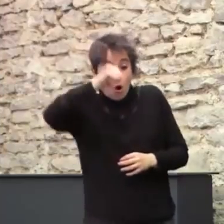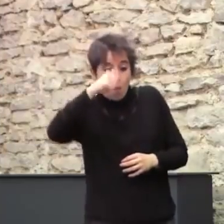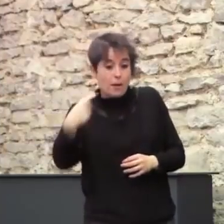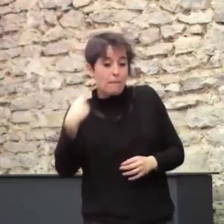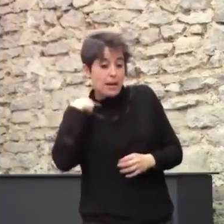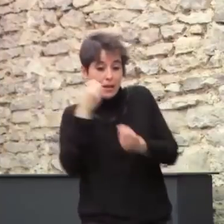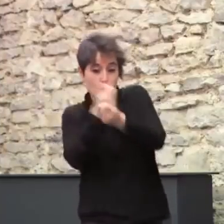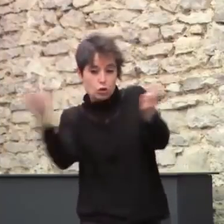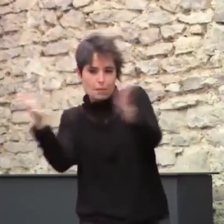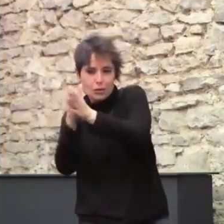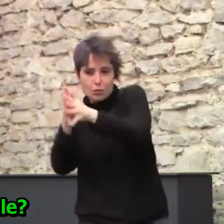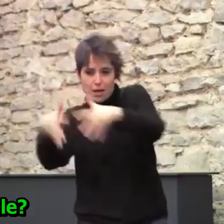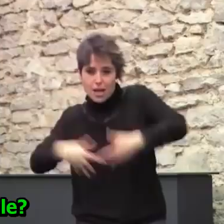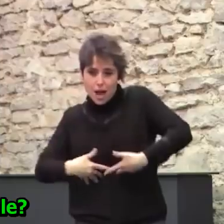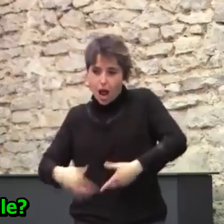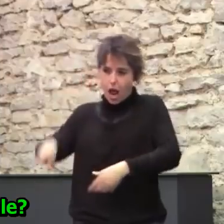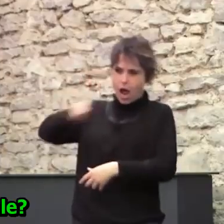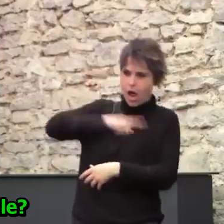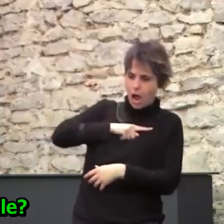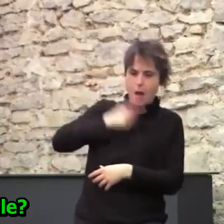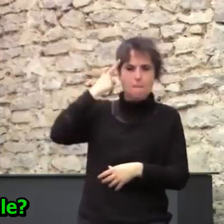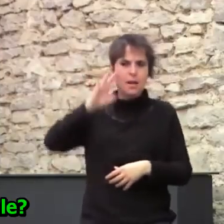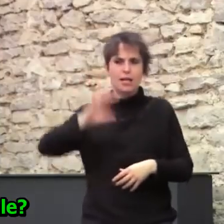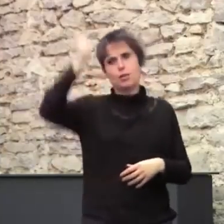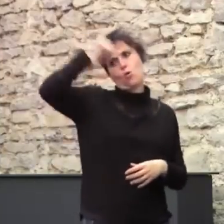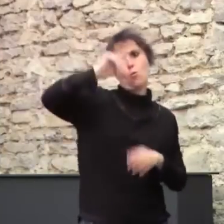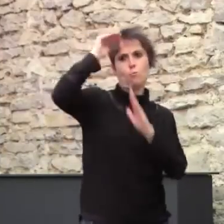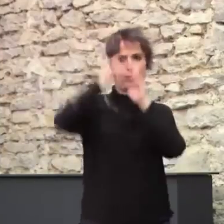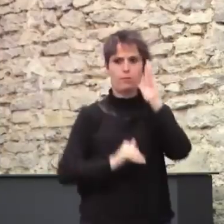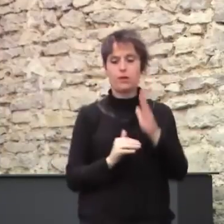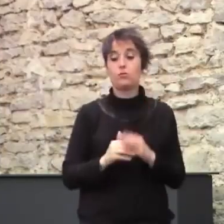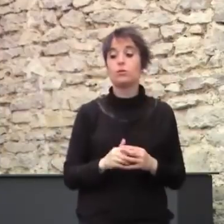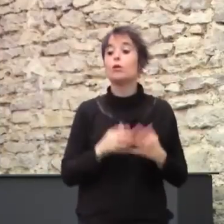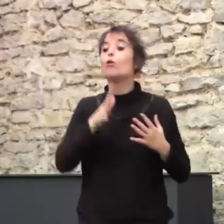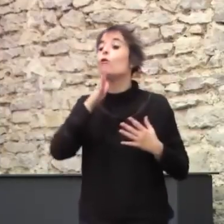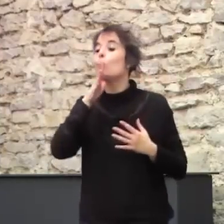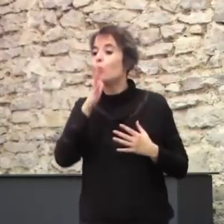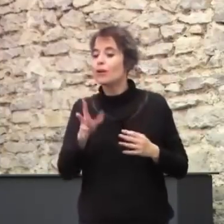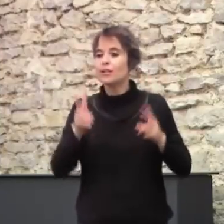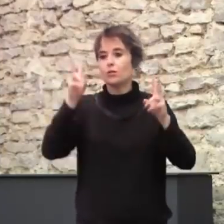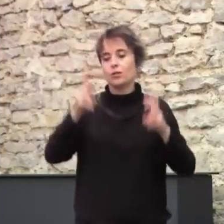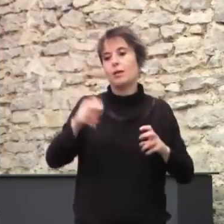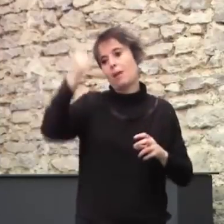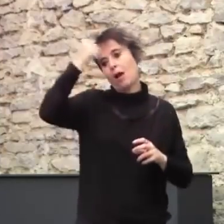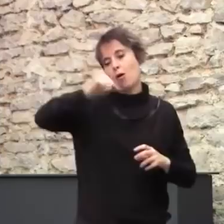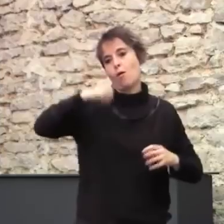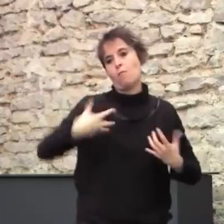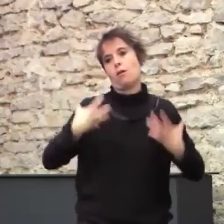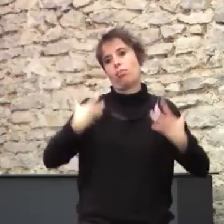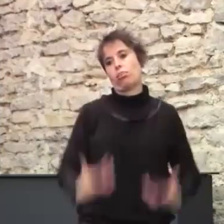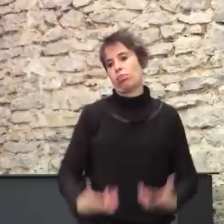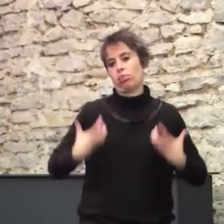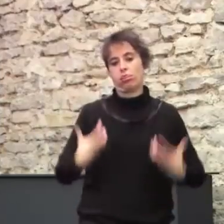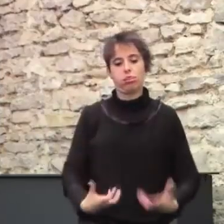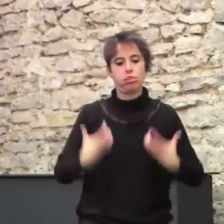los demás compañeros se rían de él, que cuestionen su masculinidad, ¿vale? Y por eso, por ejemplo, la figura del calzonazos